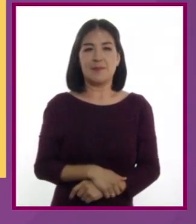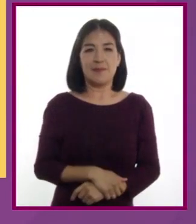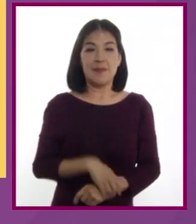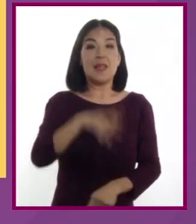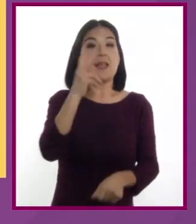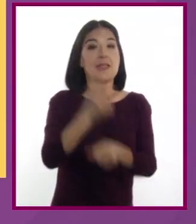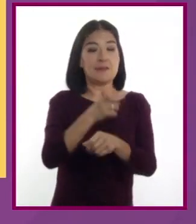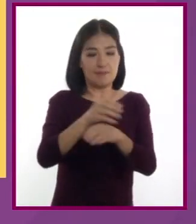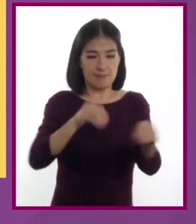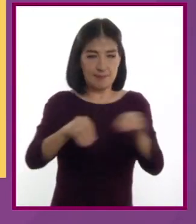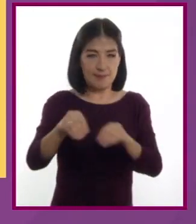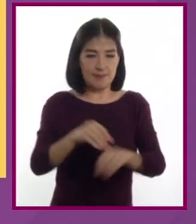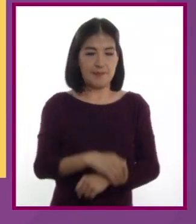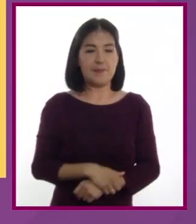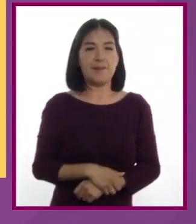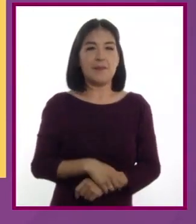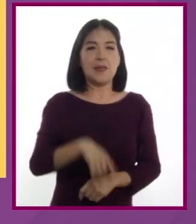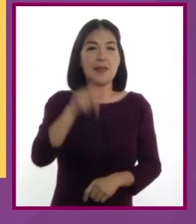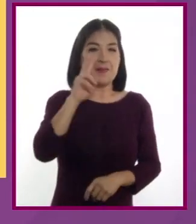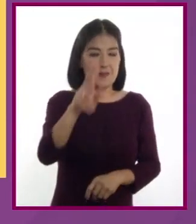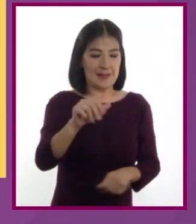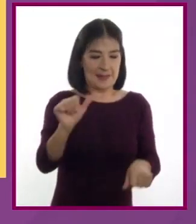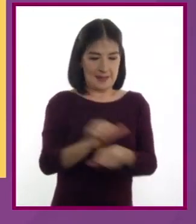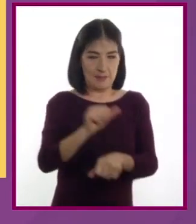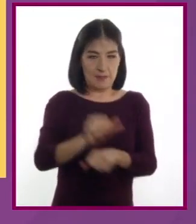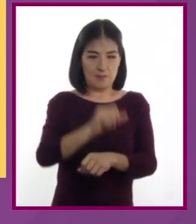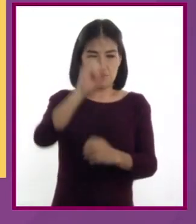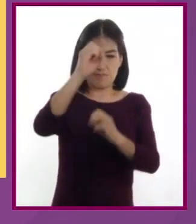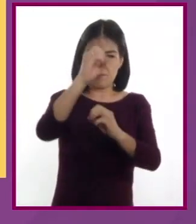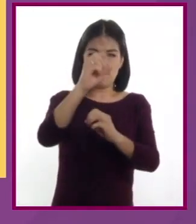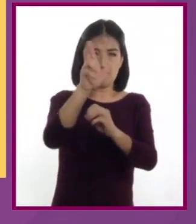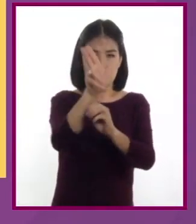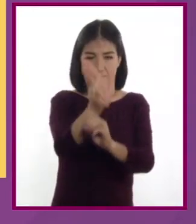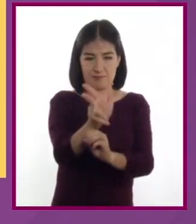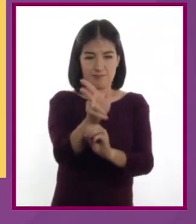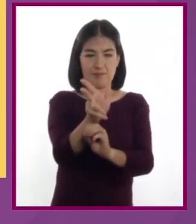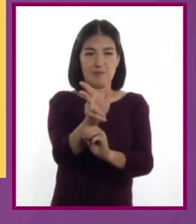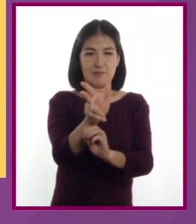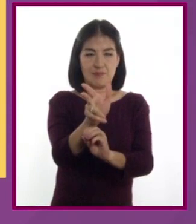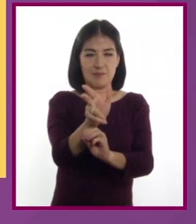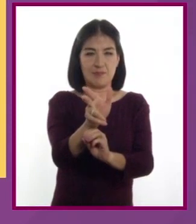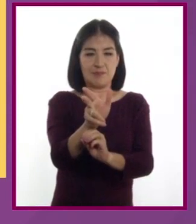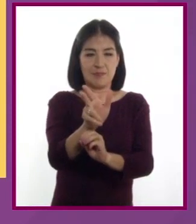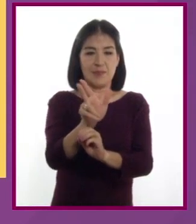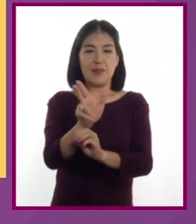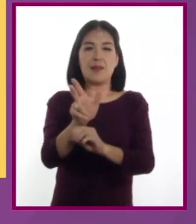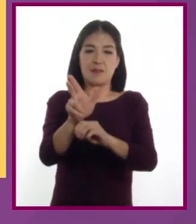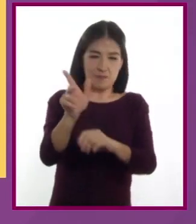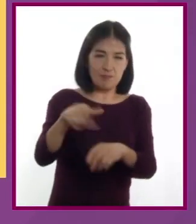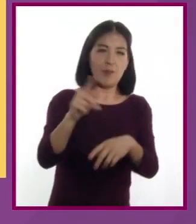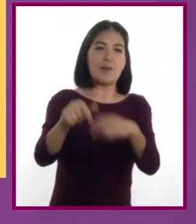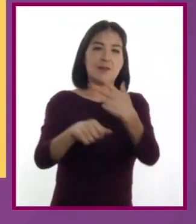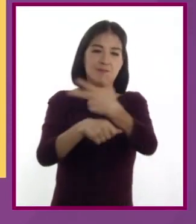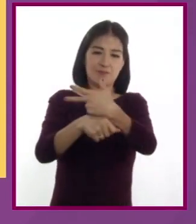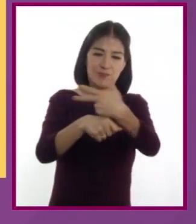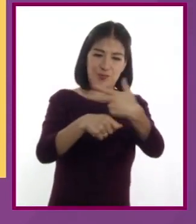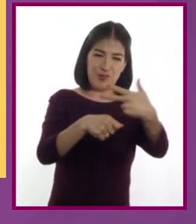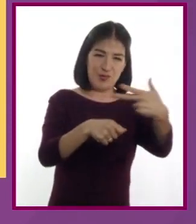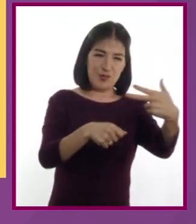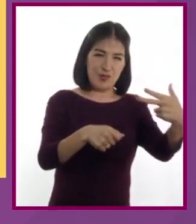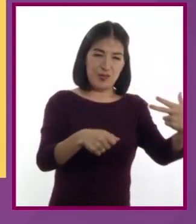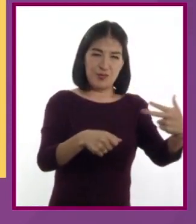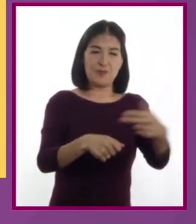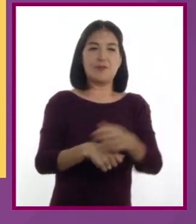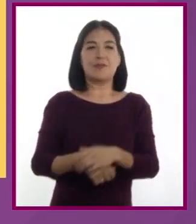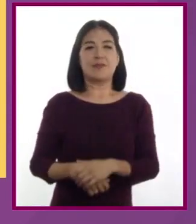Movimiento 2. El móvil se vuelve a colocar en el 0 orientado a la derecha y se mueve de reversa, es decir,